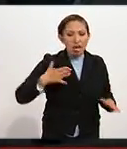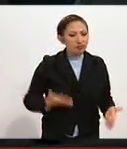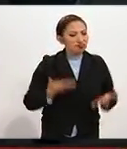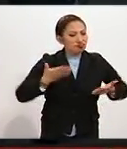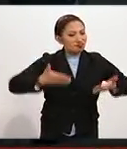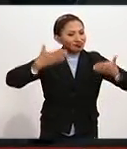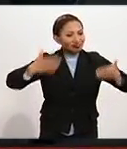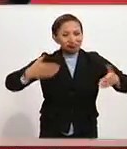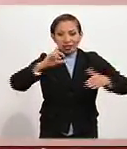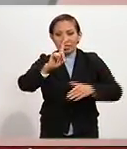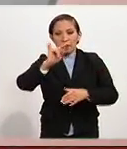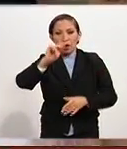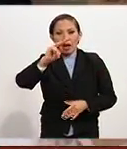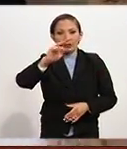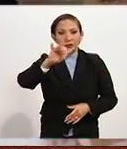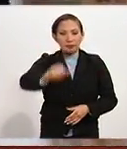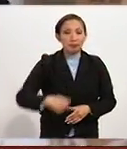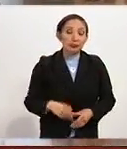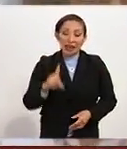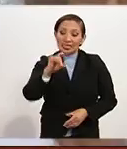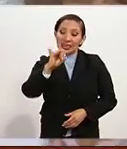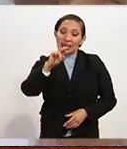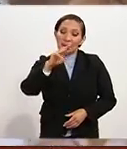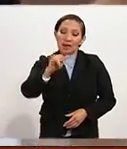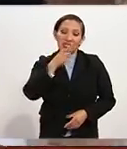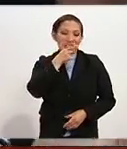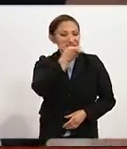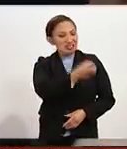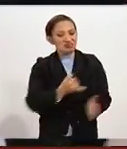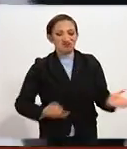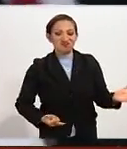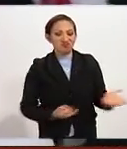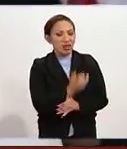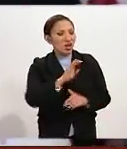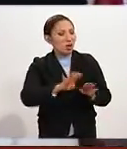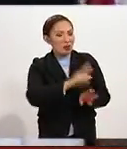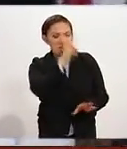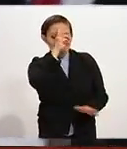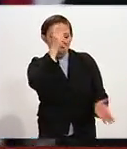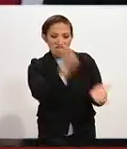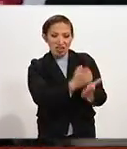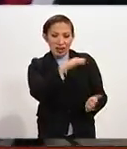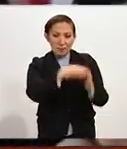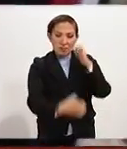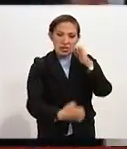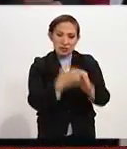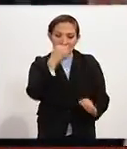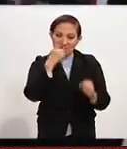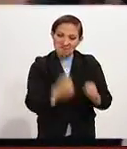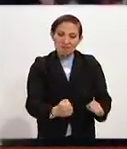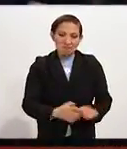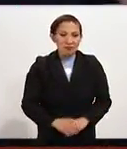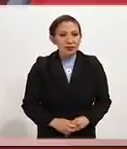vitalidad de nuestra democracia. Dilma Rousseff califica la decisión como una venganza de sus opositores.